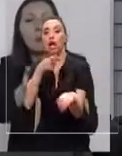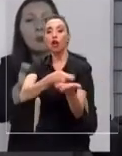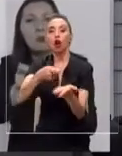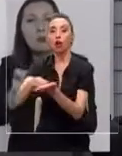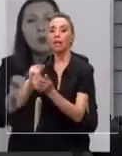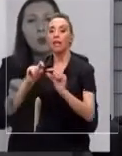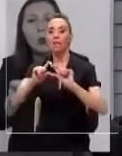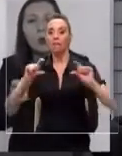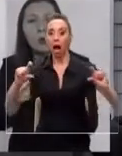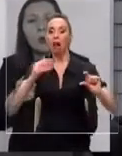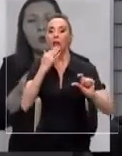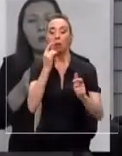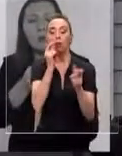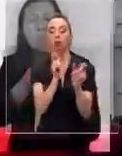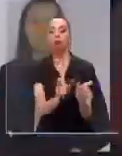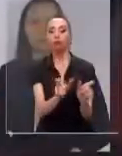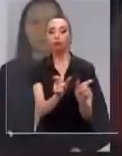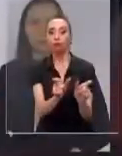municiones.